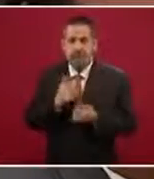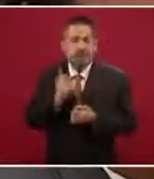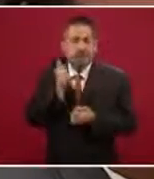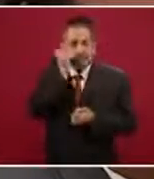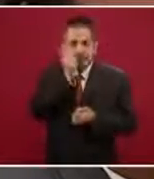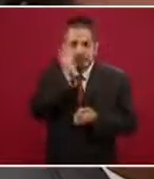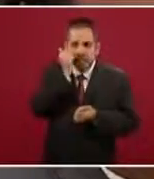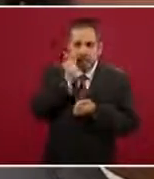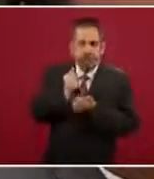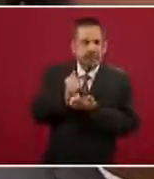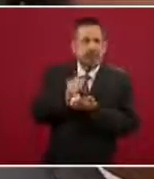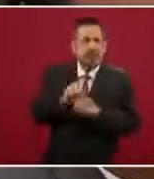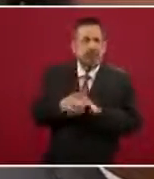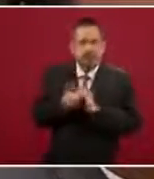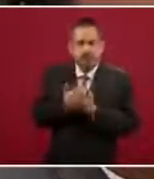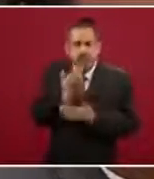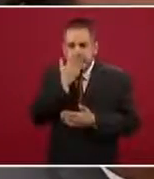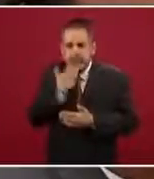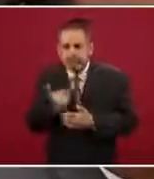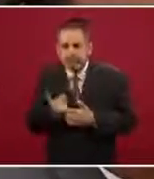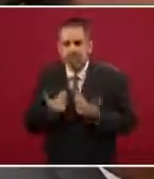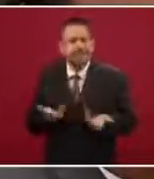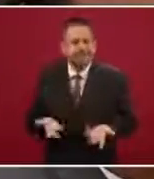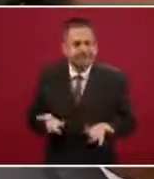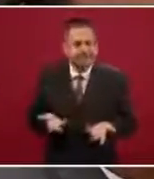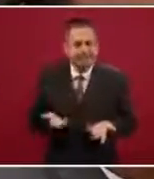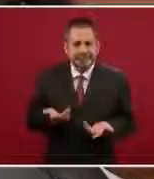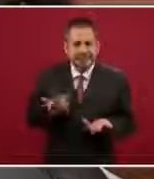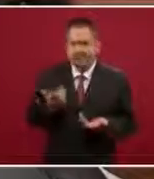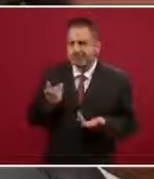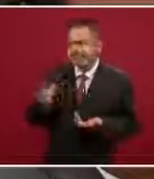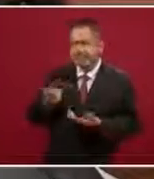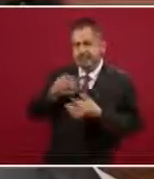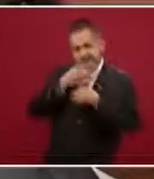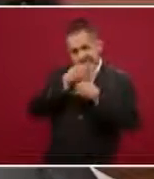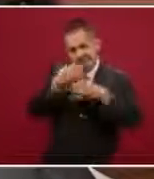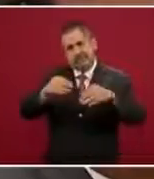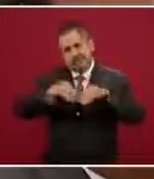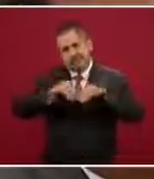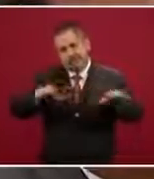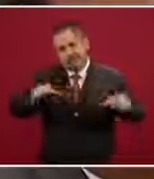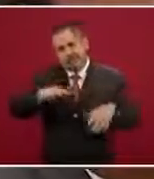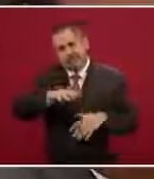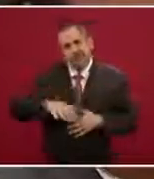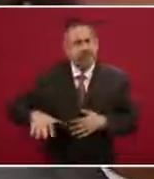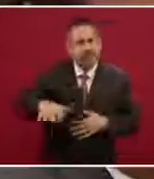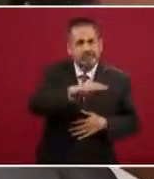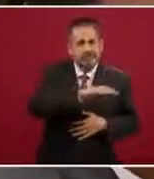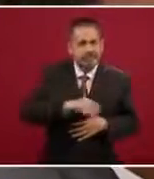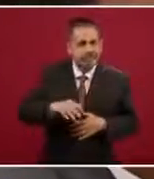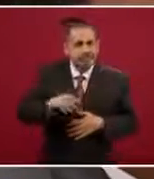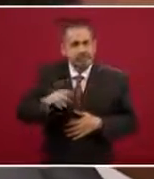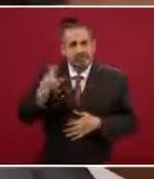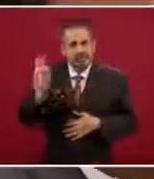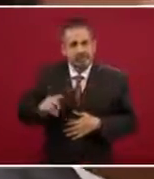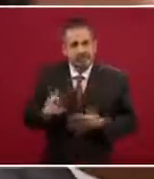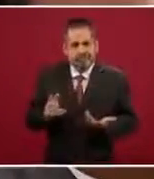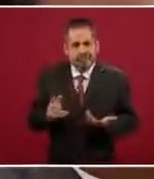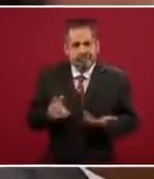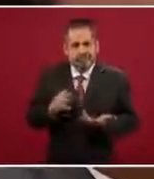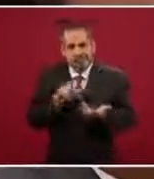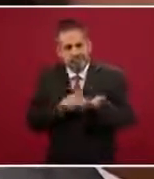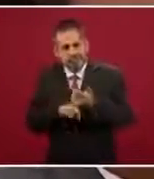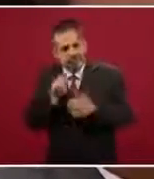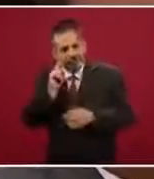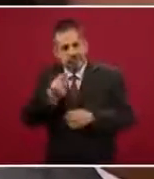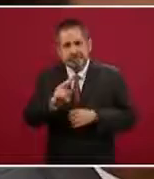mano suficiente. ¿Qué les dirían ustedes al público? Porque pues la verdad, esto se ve también